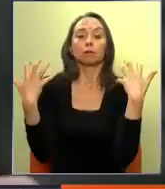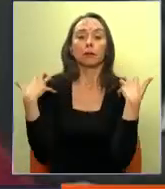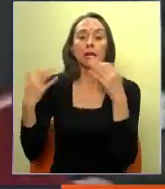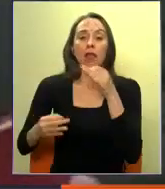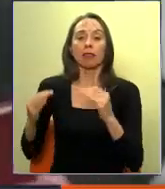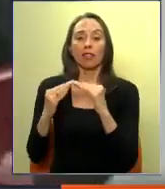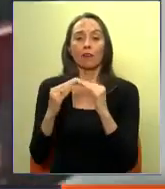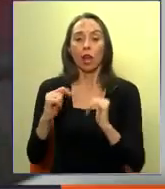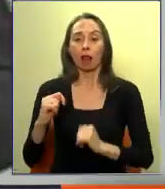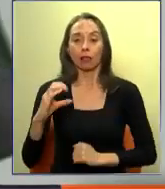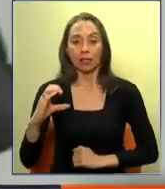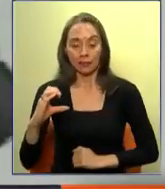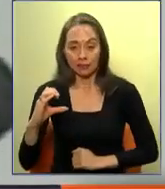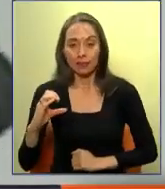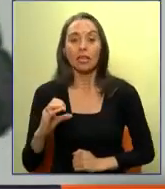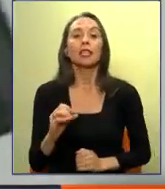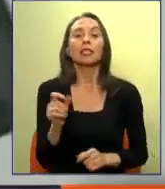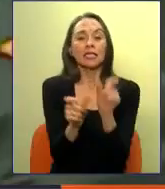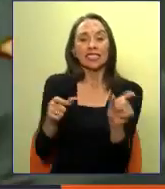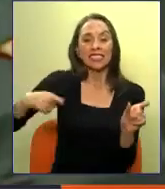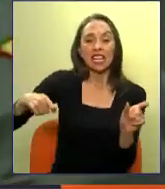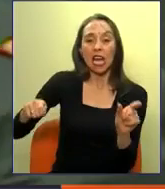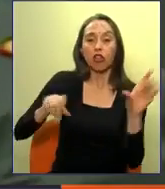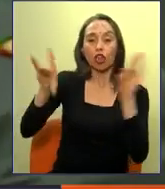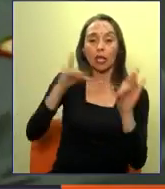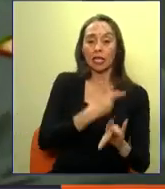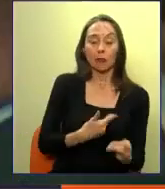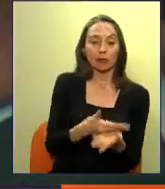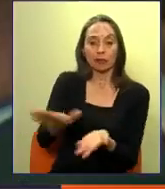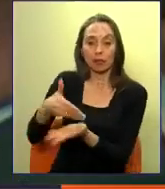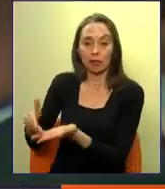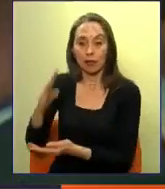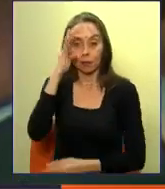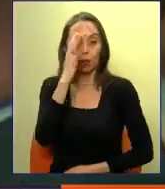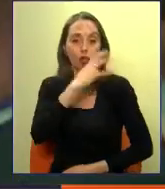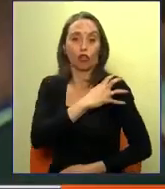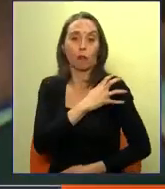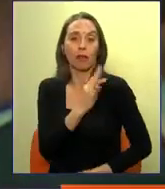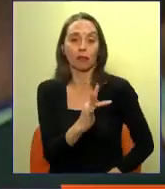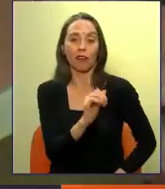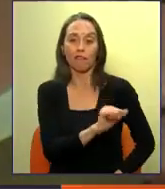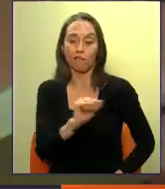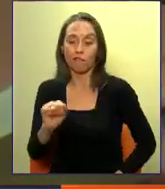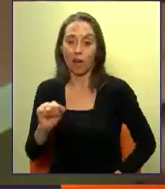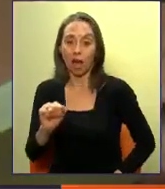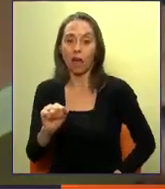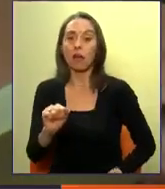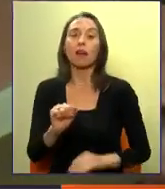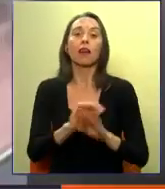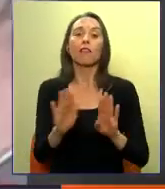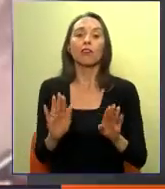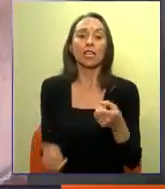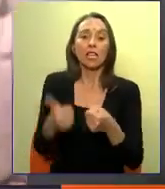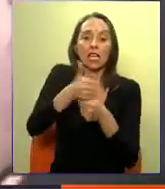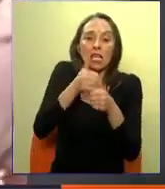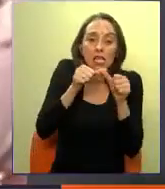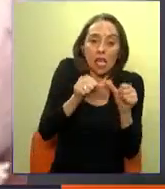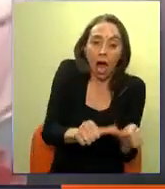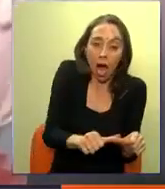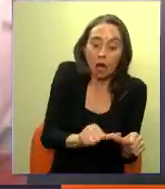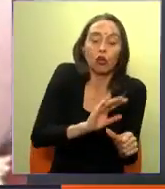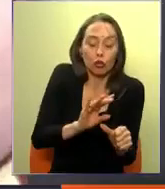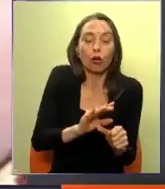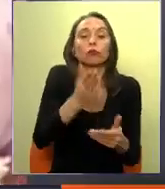Constitucional, se eliminaron los senadores designados, los comandantes en jefe de las Fuerzas Armadas dejaron de ser inamovibles y el Consejo